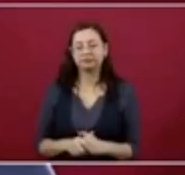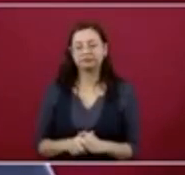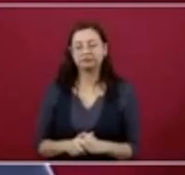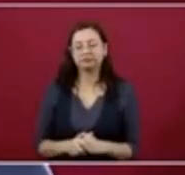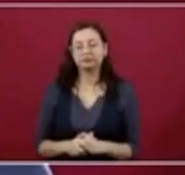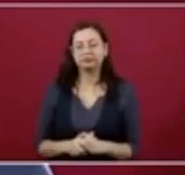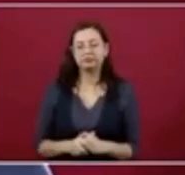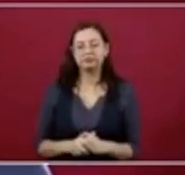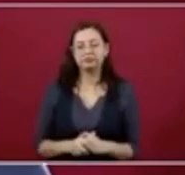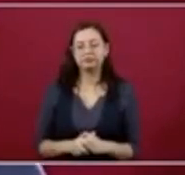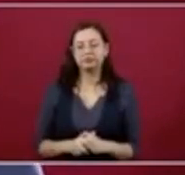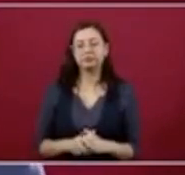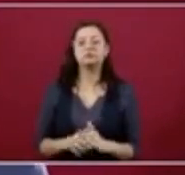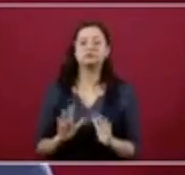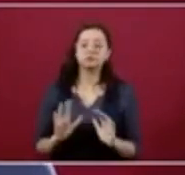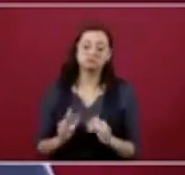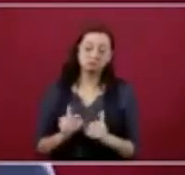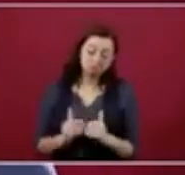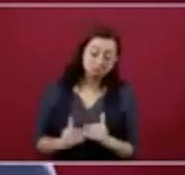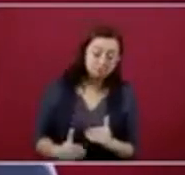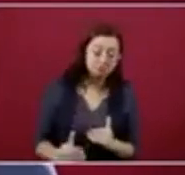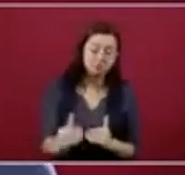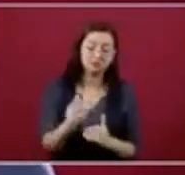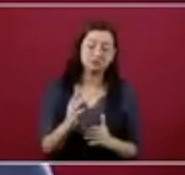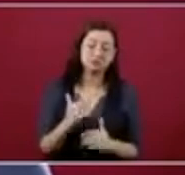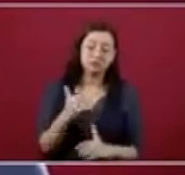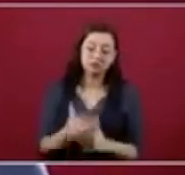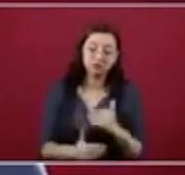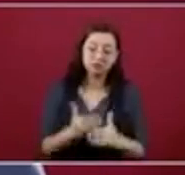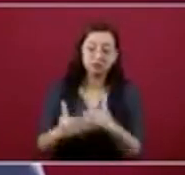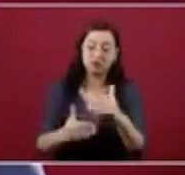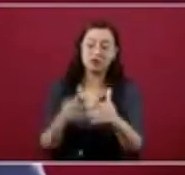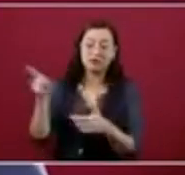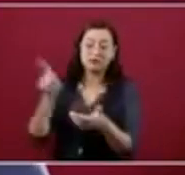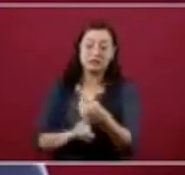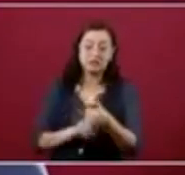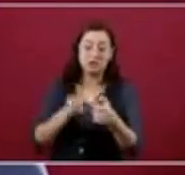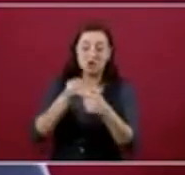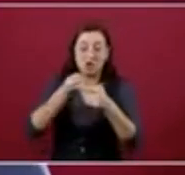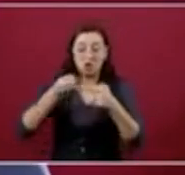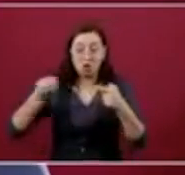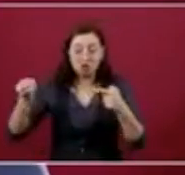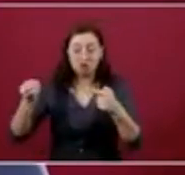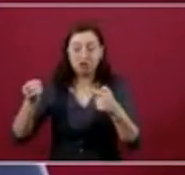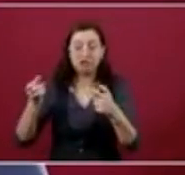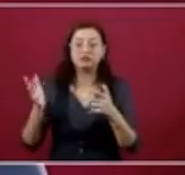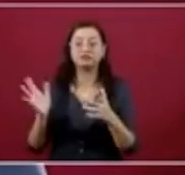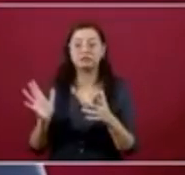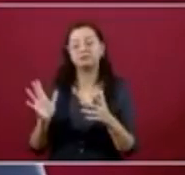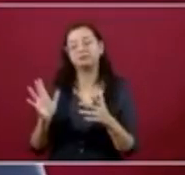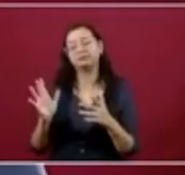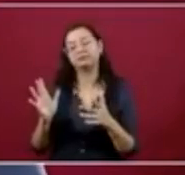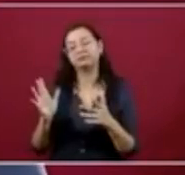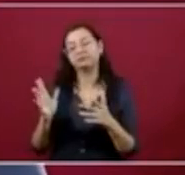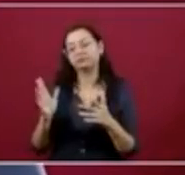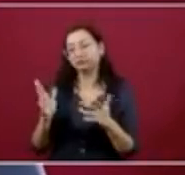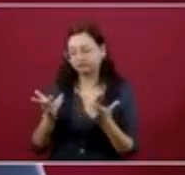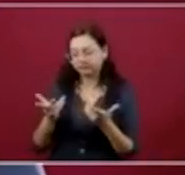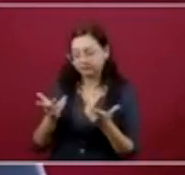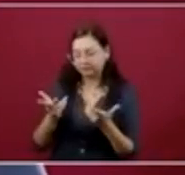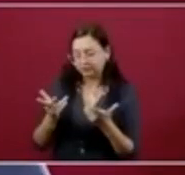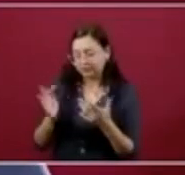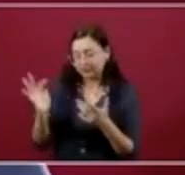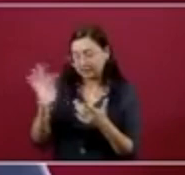este proceso de organización que estamos haciendo en el archivo, pronto sabremos qué tanto